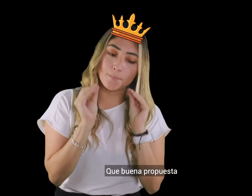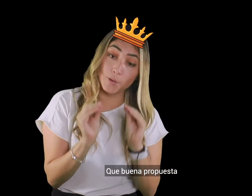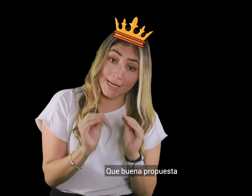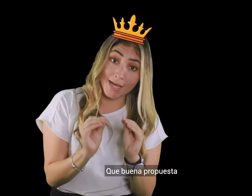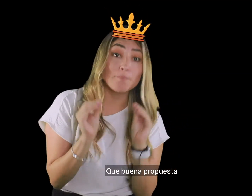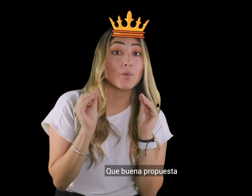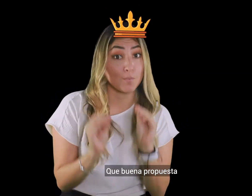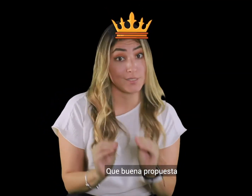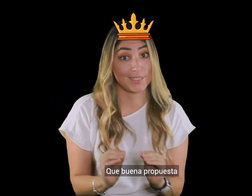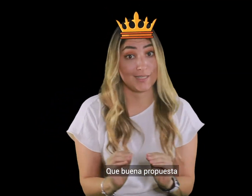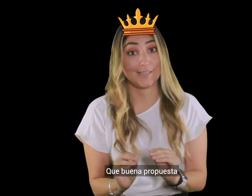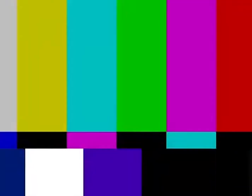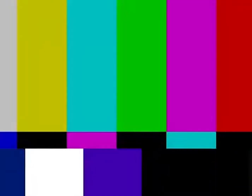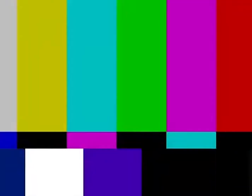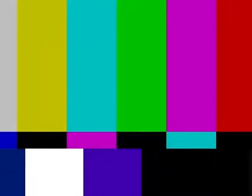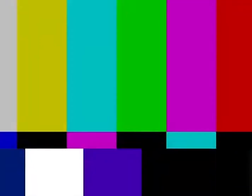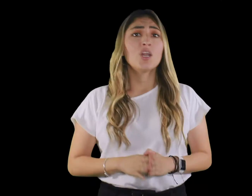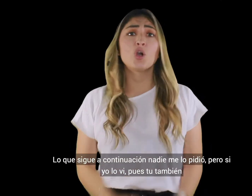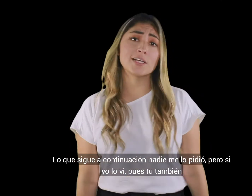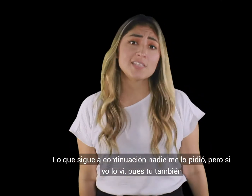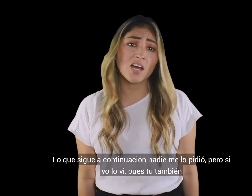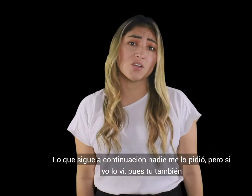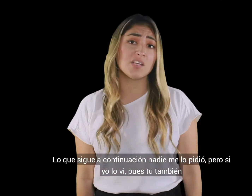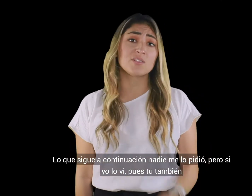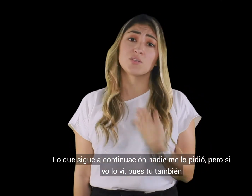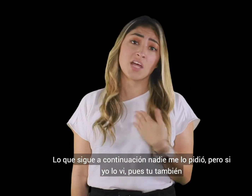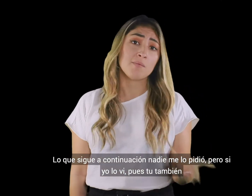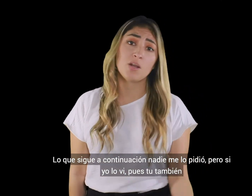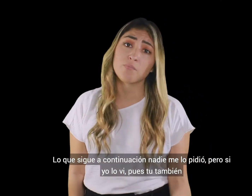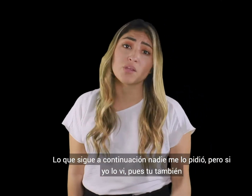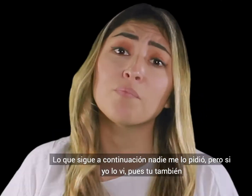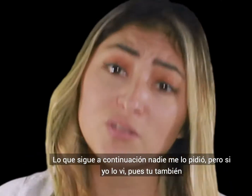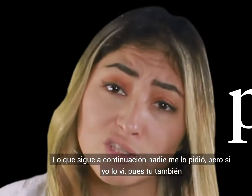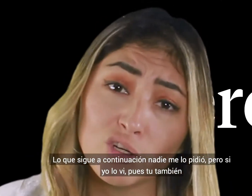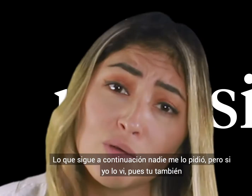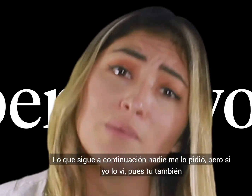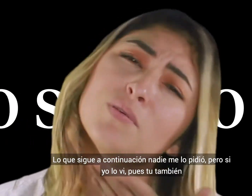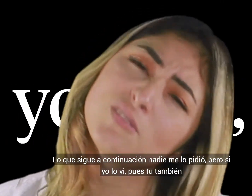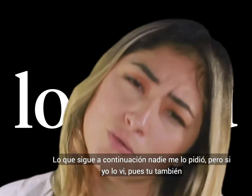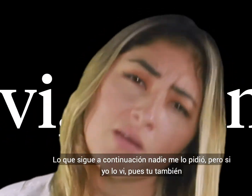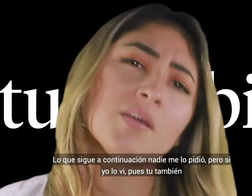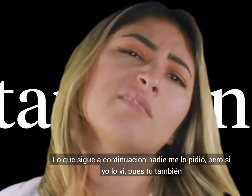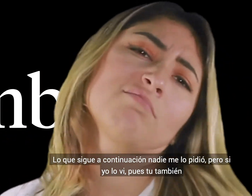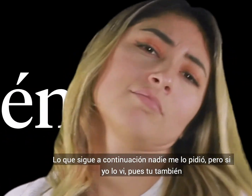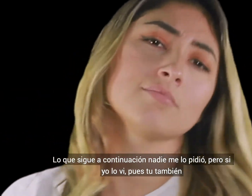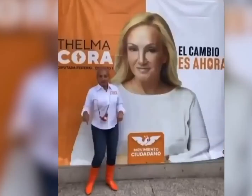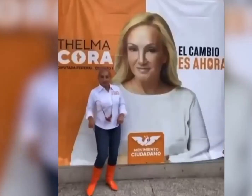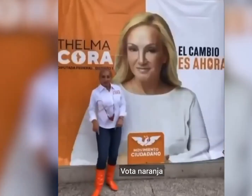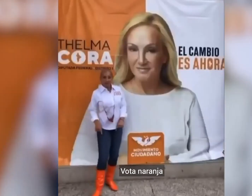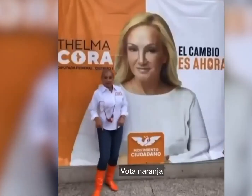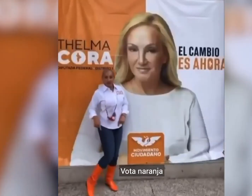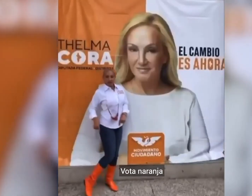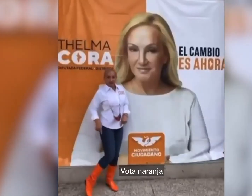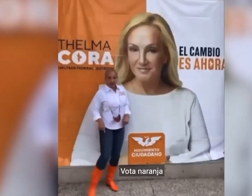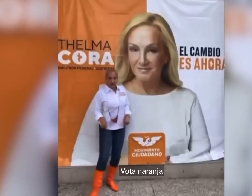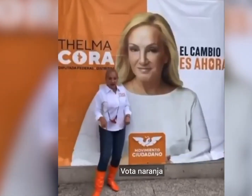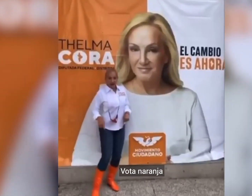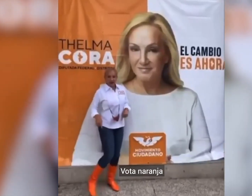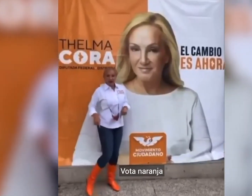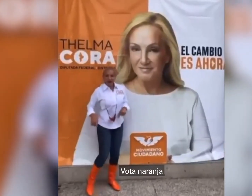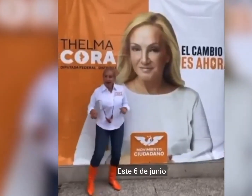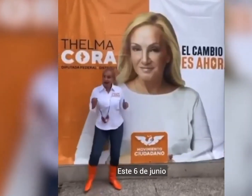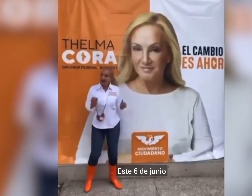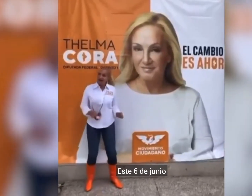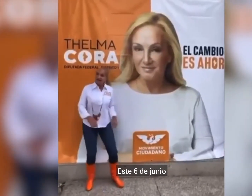¡Qué buena propuesta! Lo que sigue a continuación nadie me lo pidió, pero si yo lo vi, pues tú también. Vota